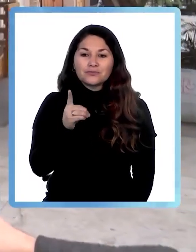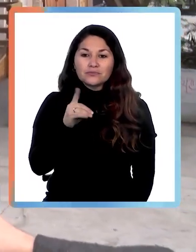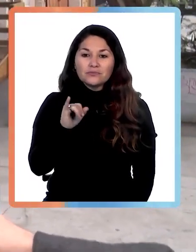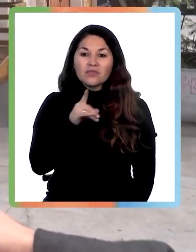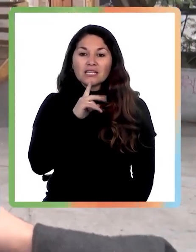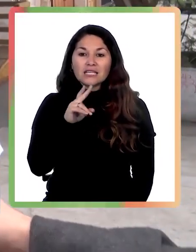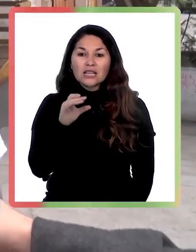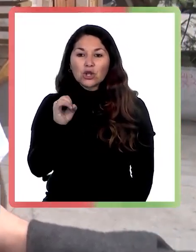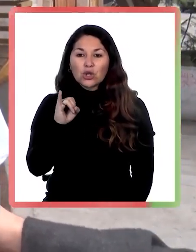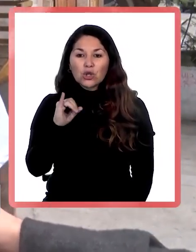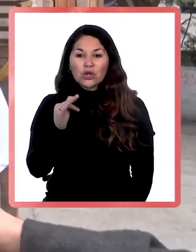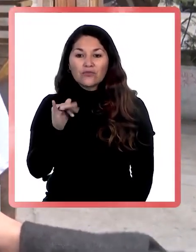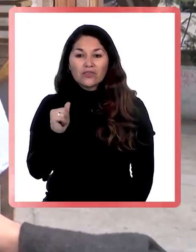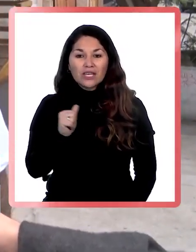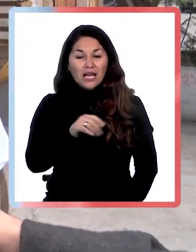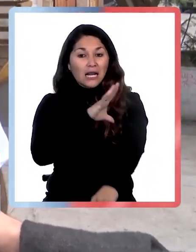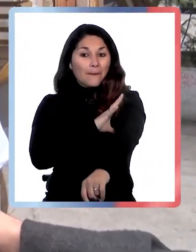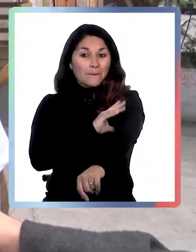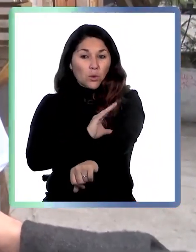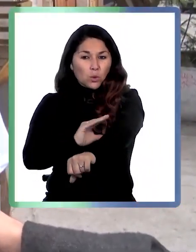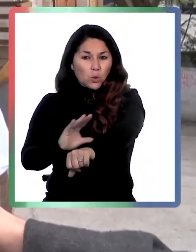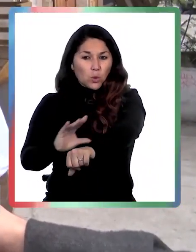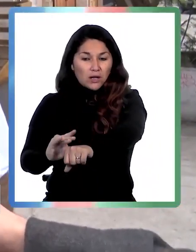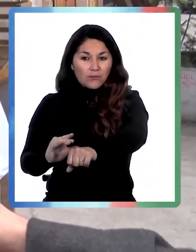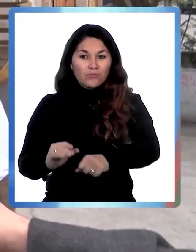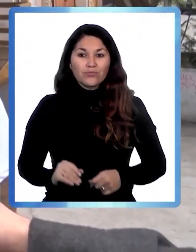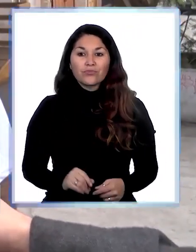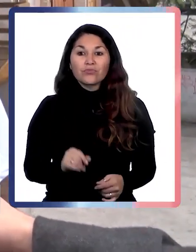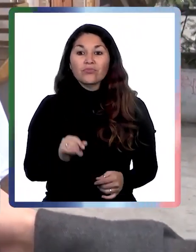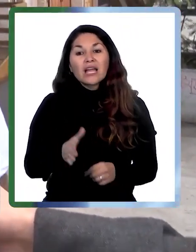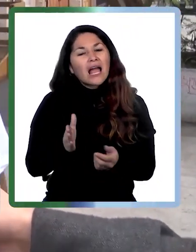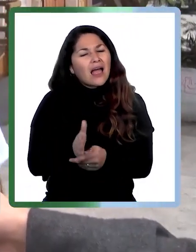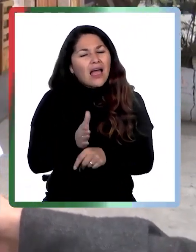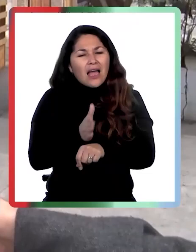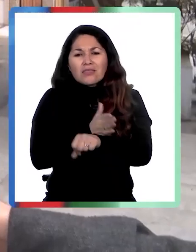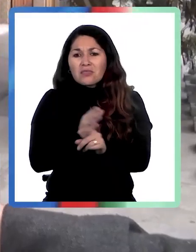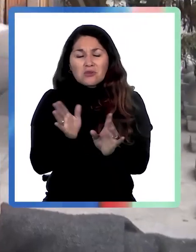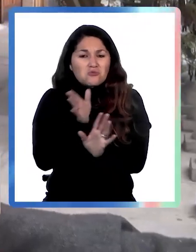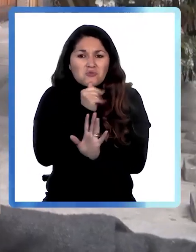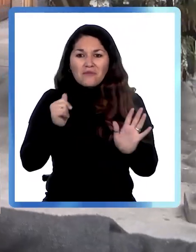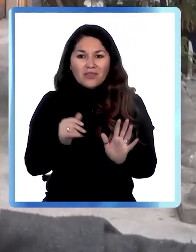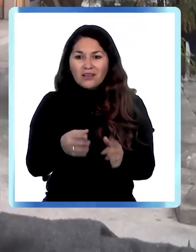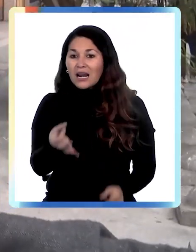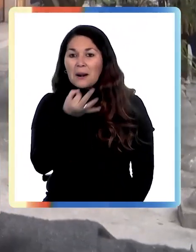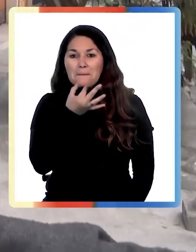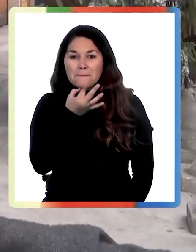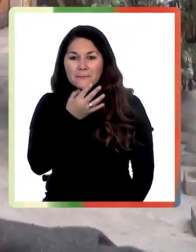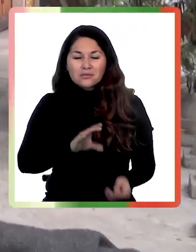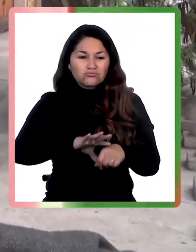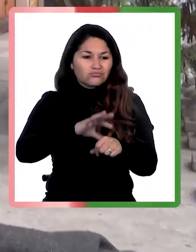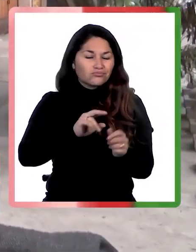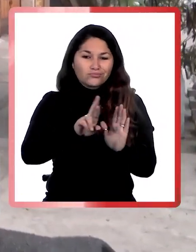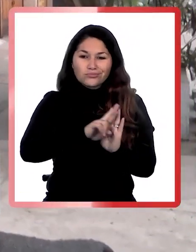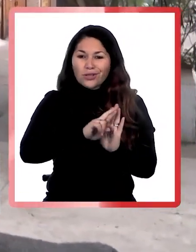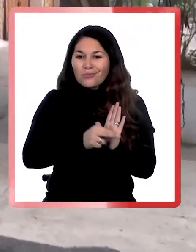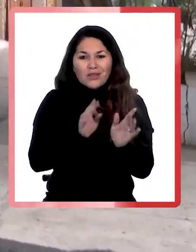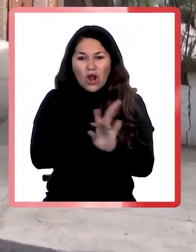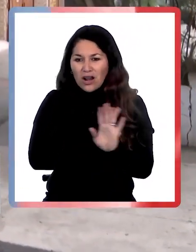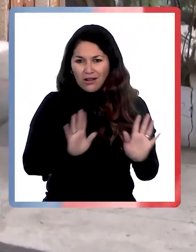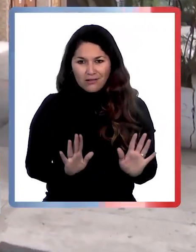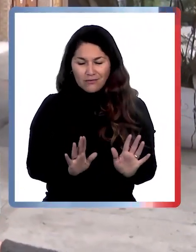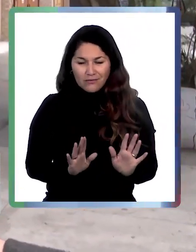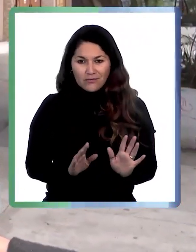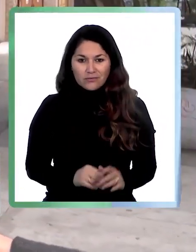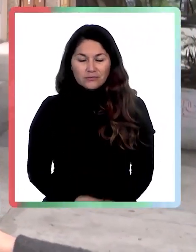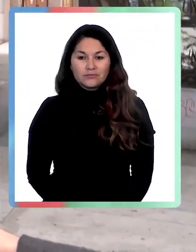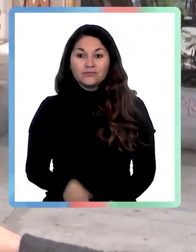muscular de duchen Eh bueno esta enfermedad hace un tiempo atrás no había ningún tratamiento no había ningún medicamento no había nada o sea